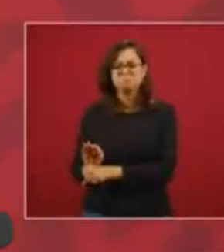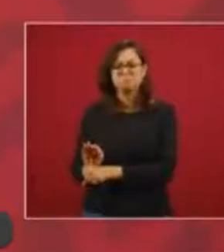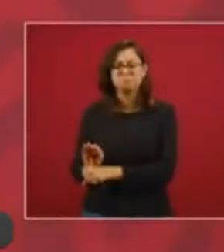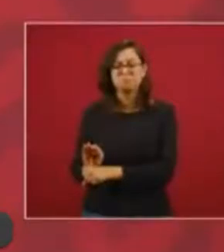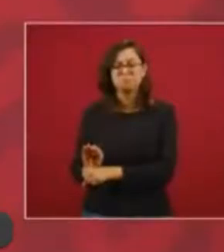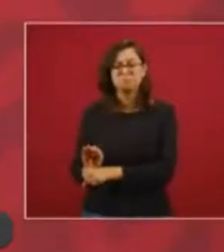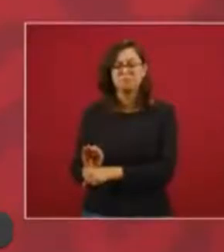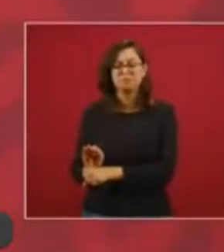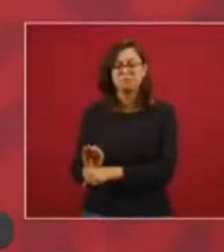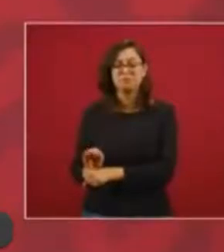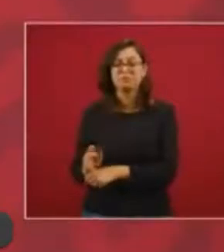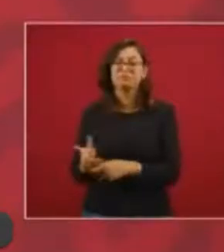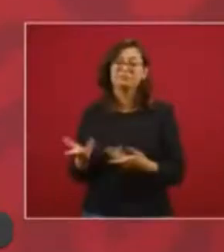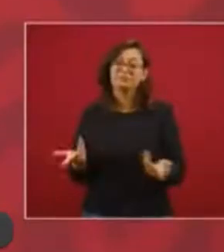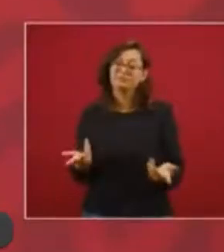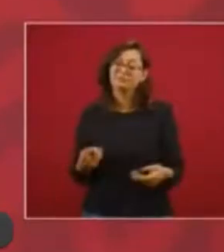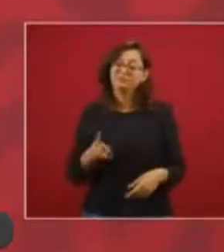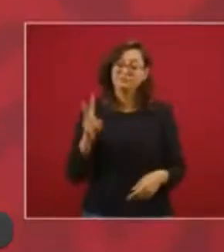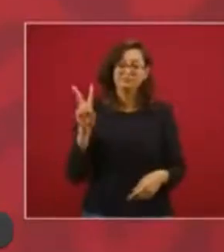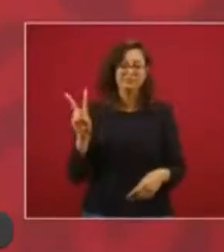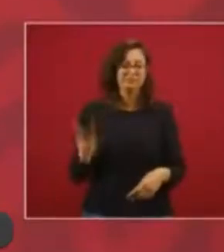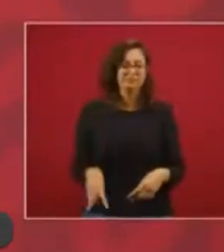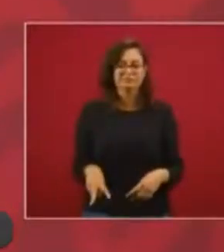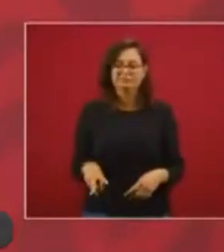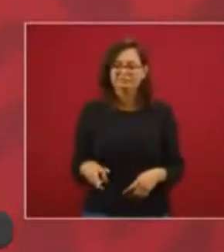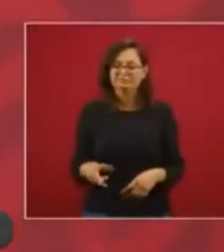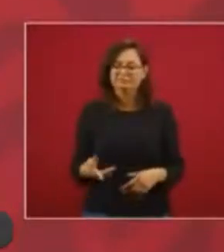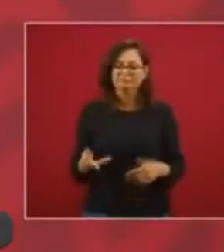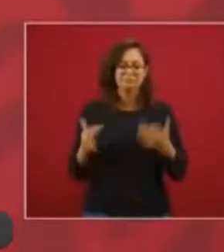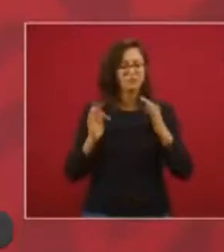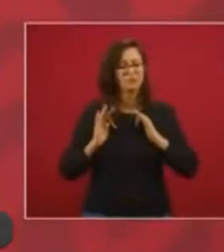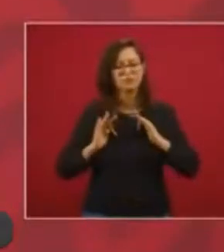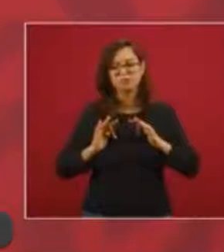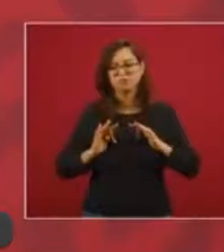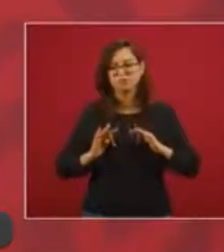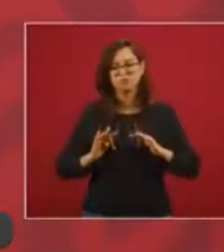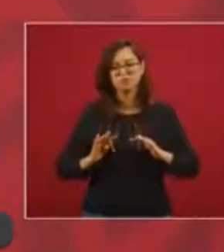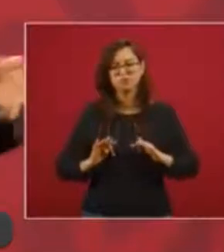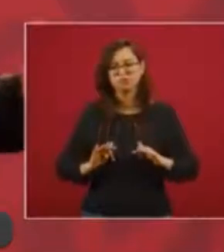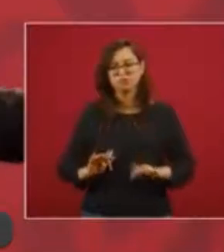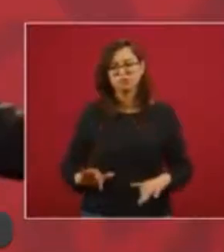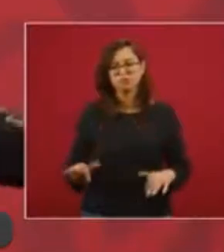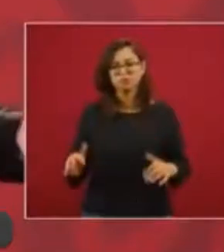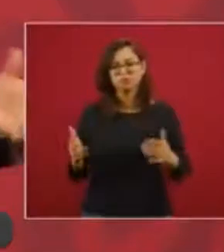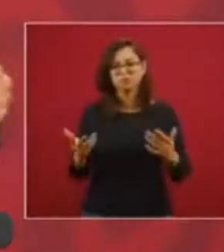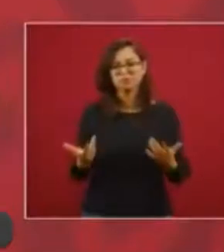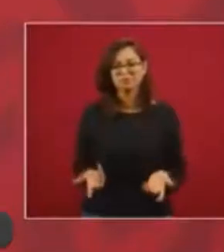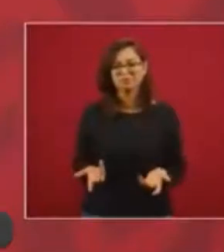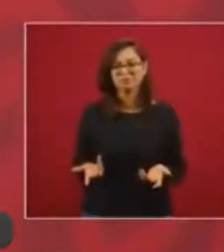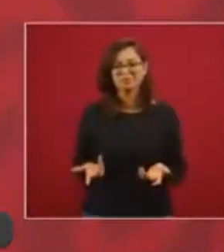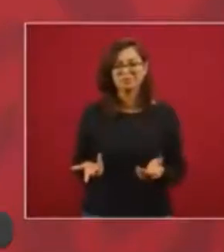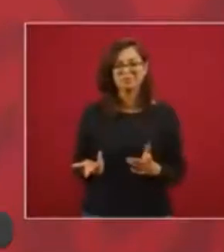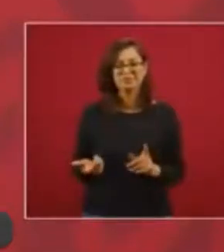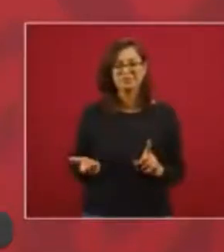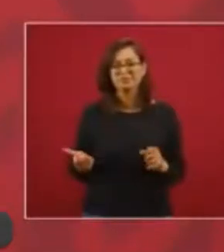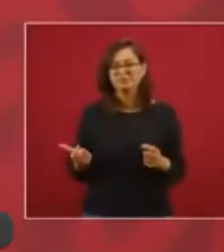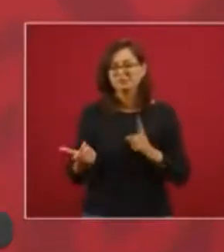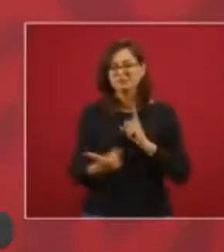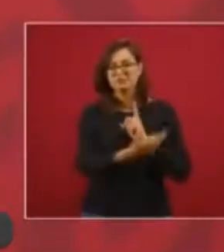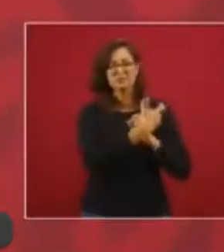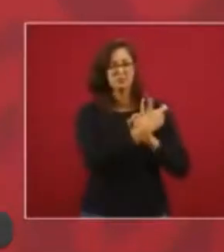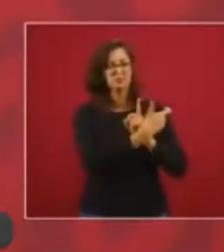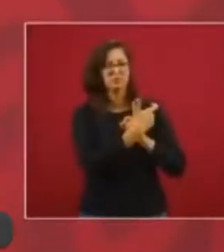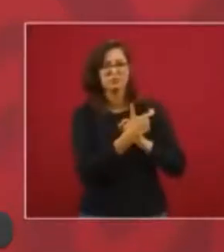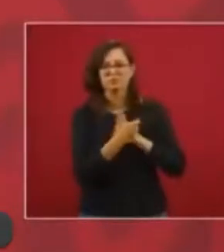Es muy incómodo, ¿no?, para el que no está acostumbrado a tener protección,